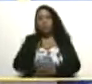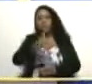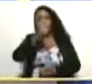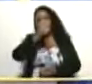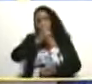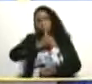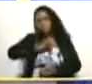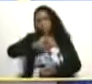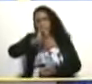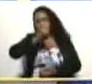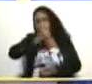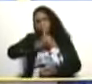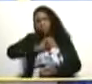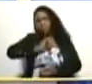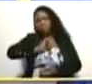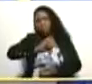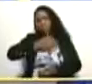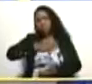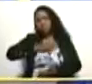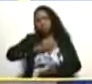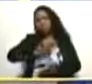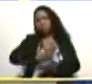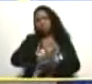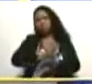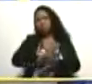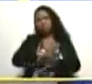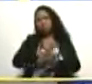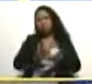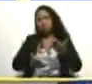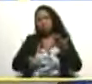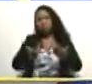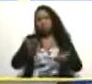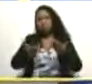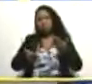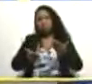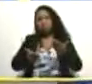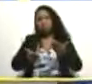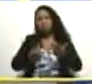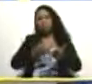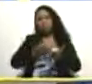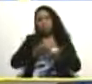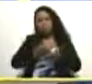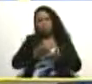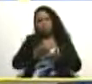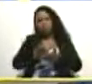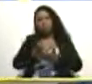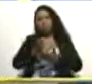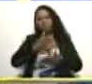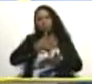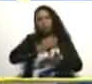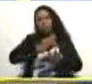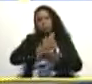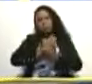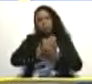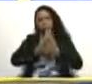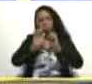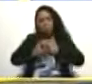con paciencia, con serenidad, con equilibrio, pero con firmeza, con convicciones.